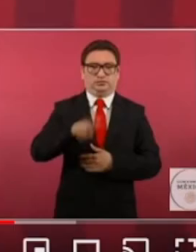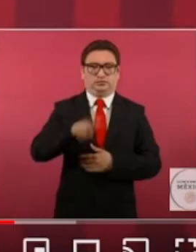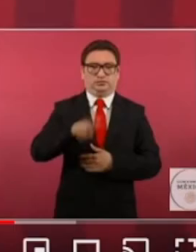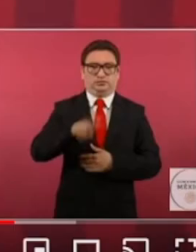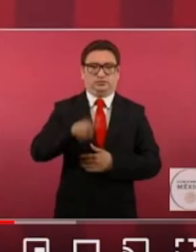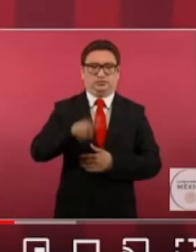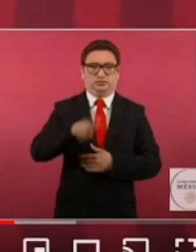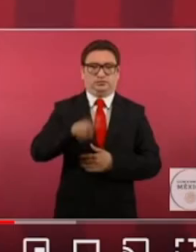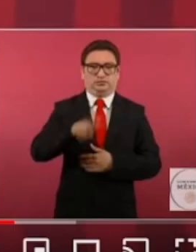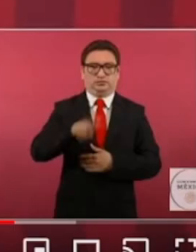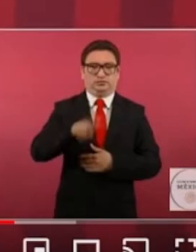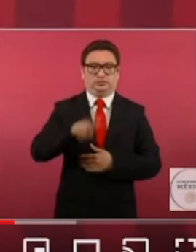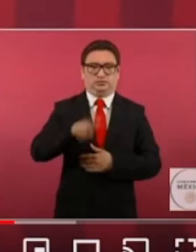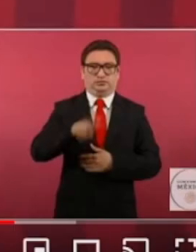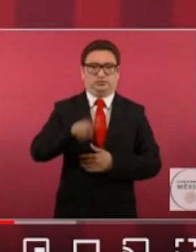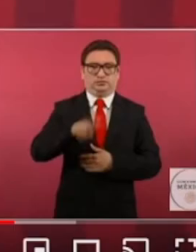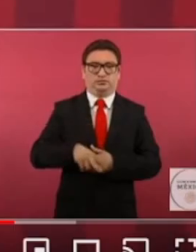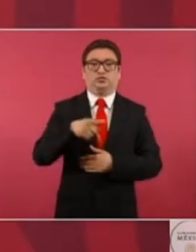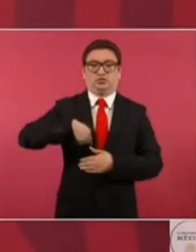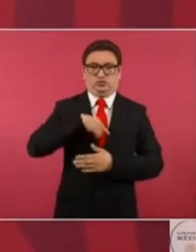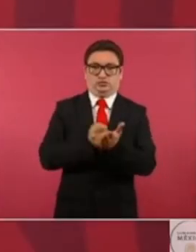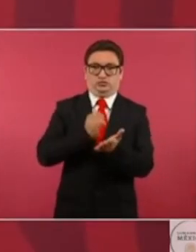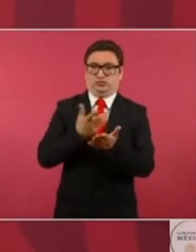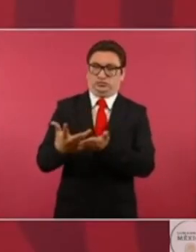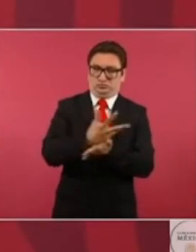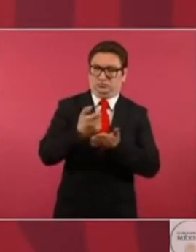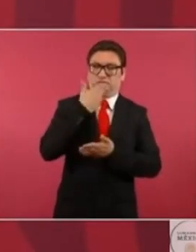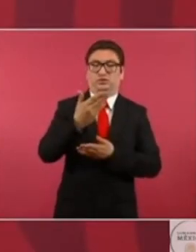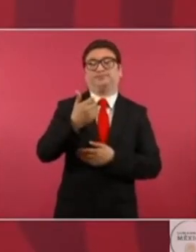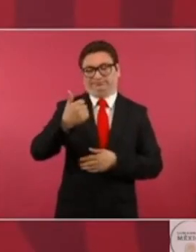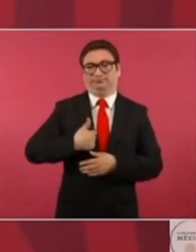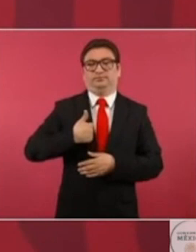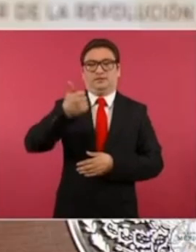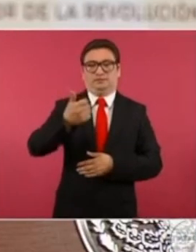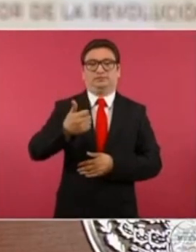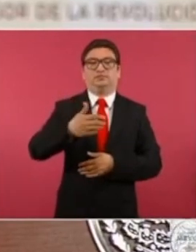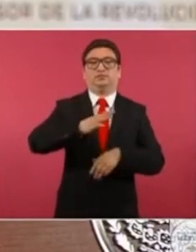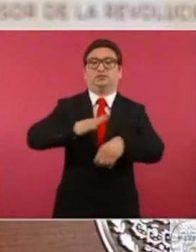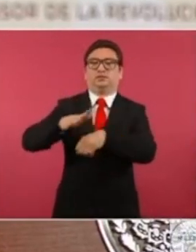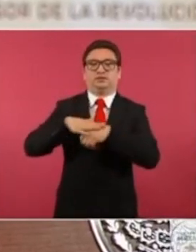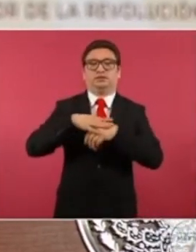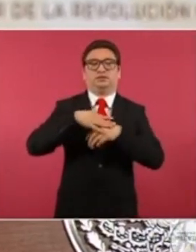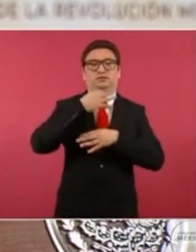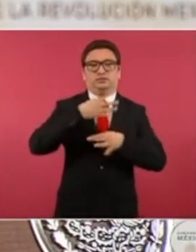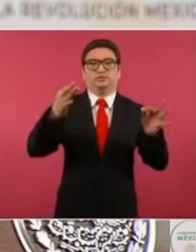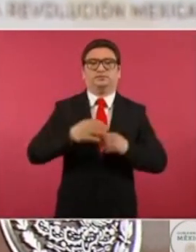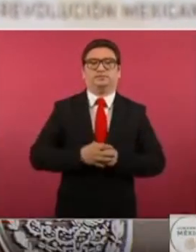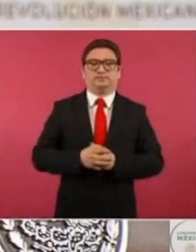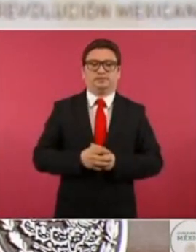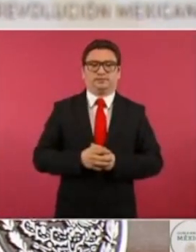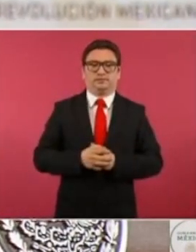nuestro presidente de la República. Quiero aprovechar para informar